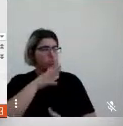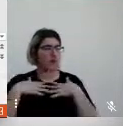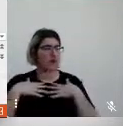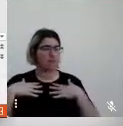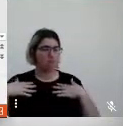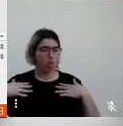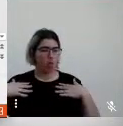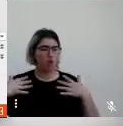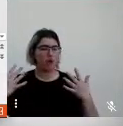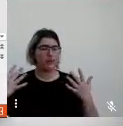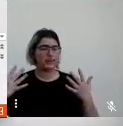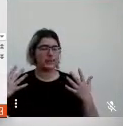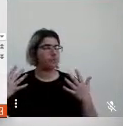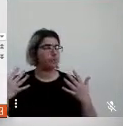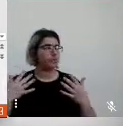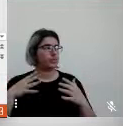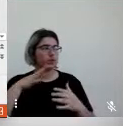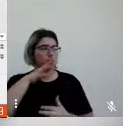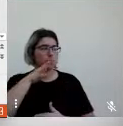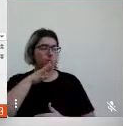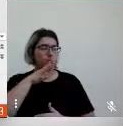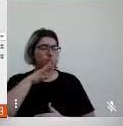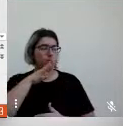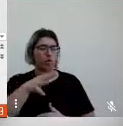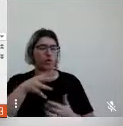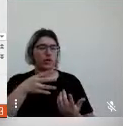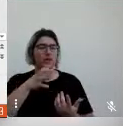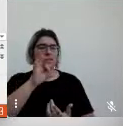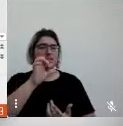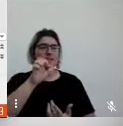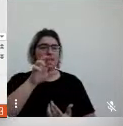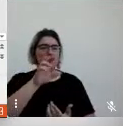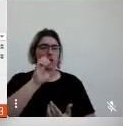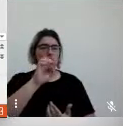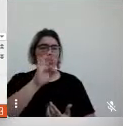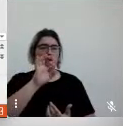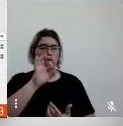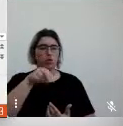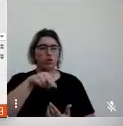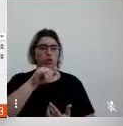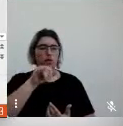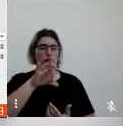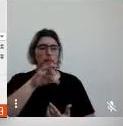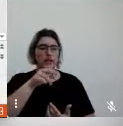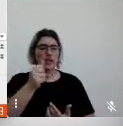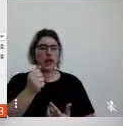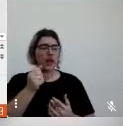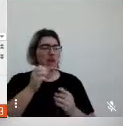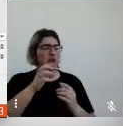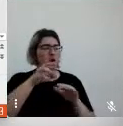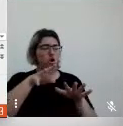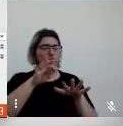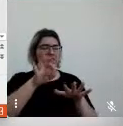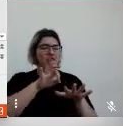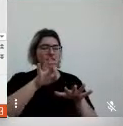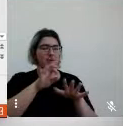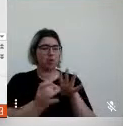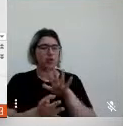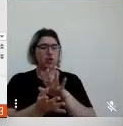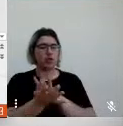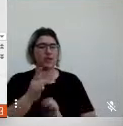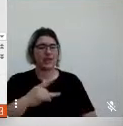esto ocurre porque el 90% de la serotonina se produce en las células de la mucosa intestinal. Y esto es un